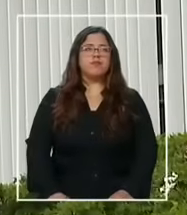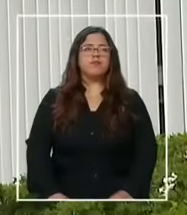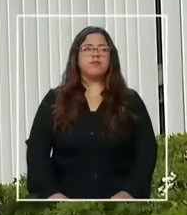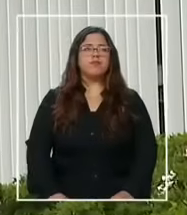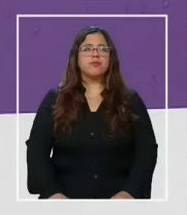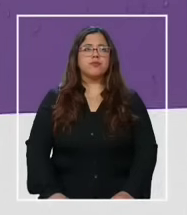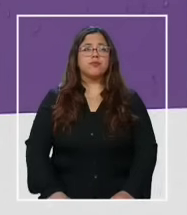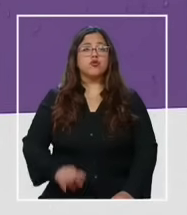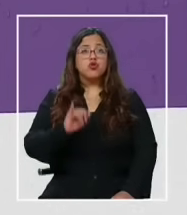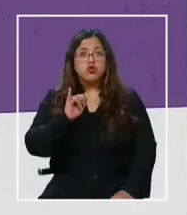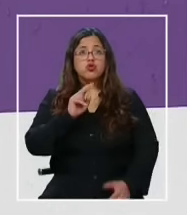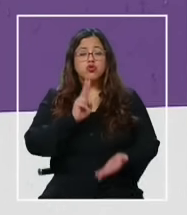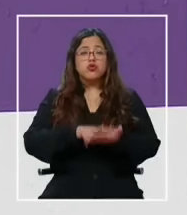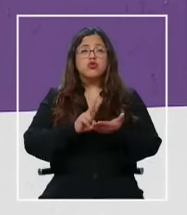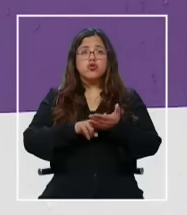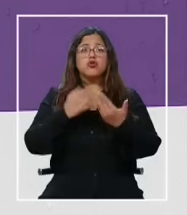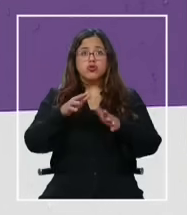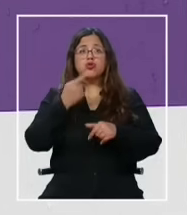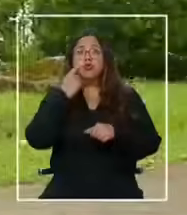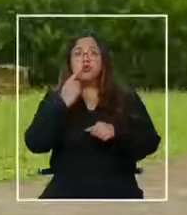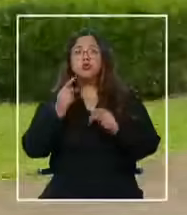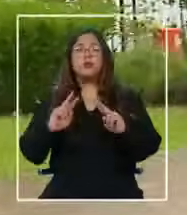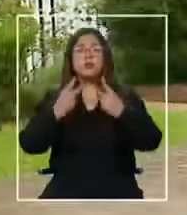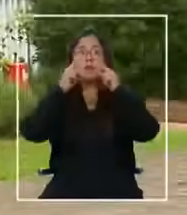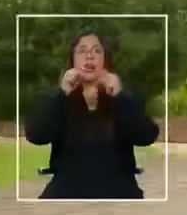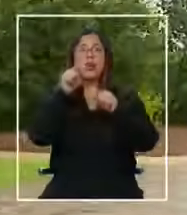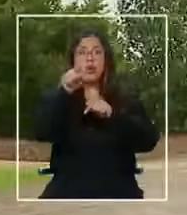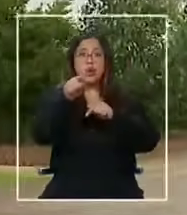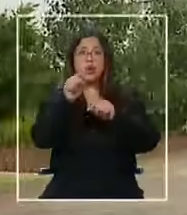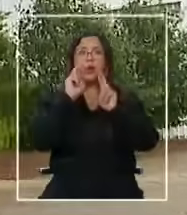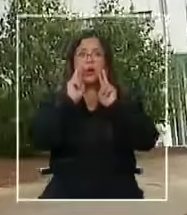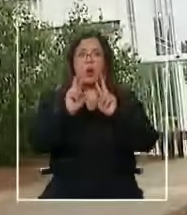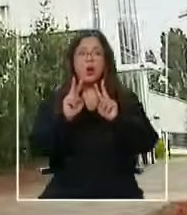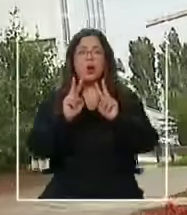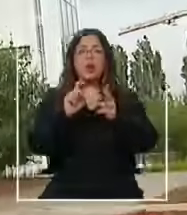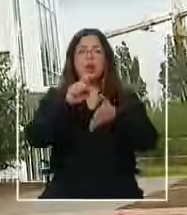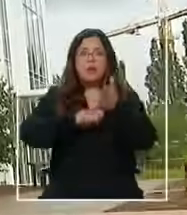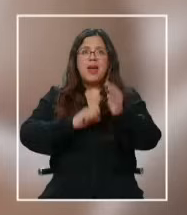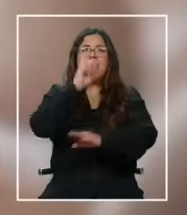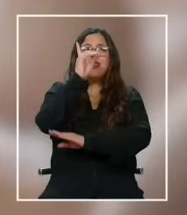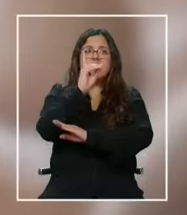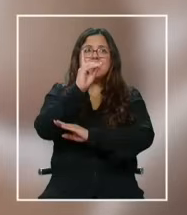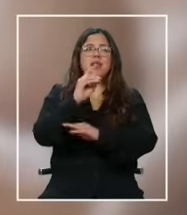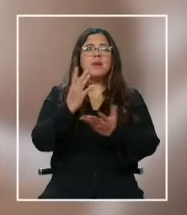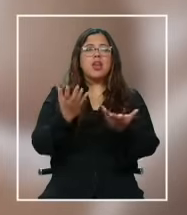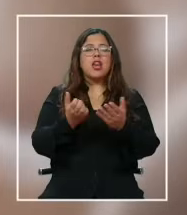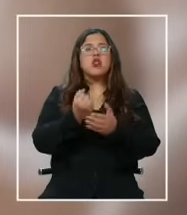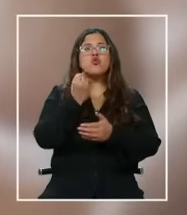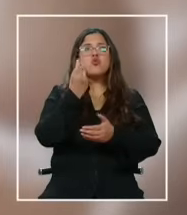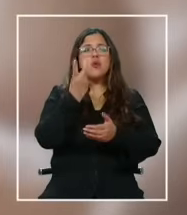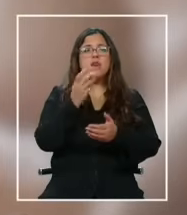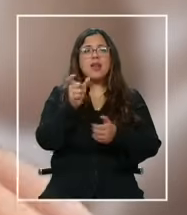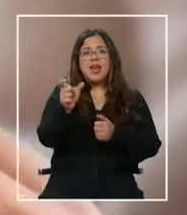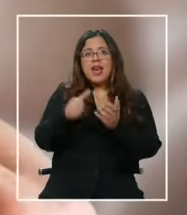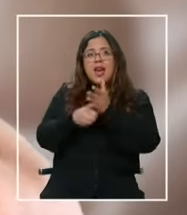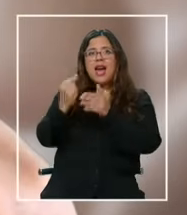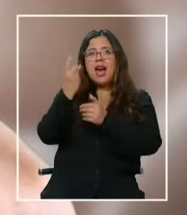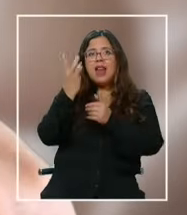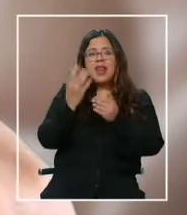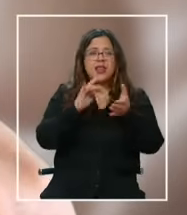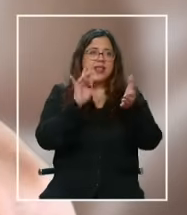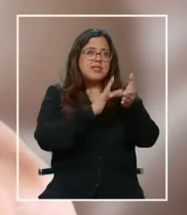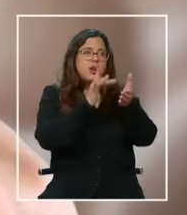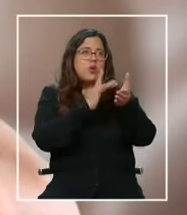lo que sí será una realidad es lo que conocimos en París y usted lo podrá apreciar en diciembre en la nueva cédula digital una aplicación